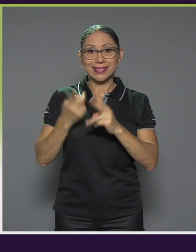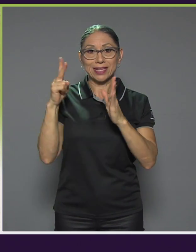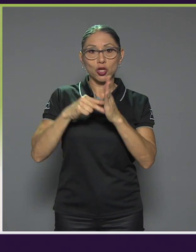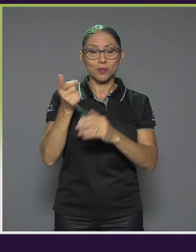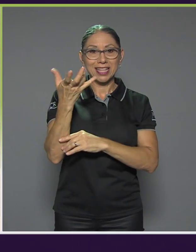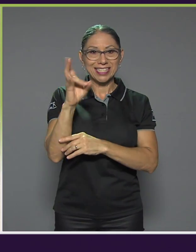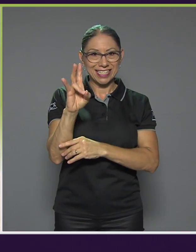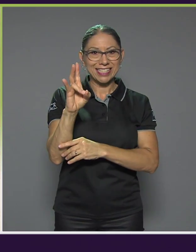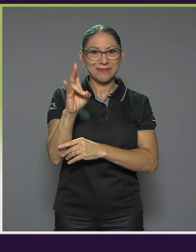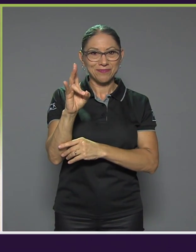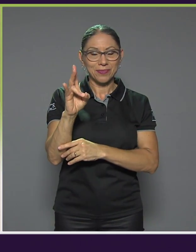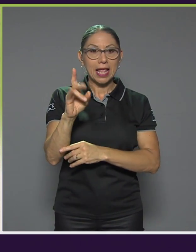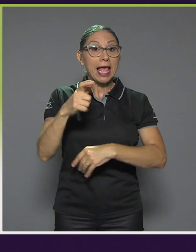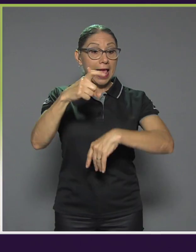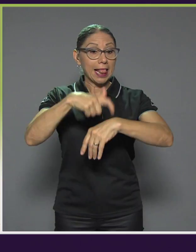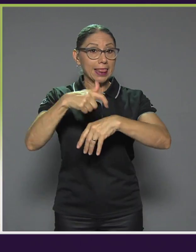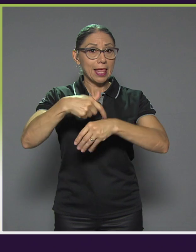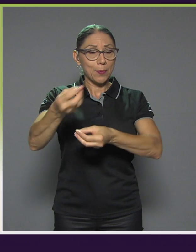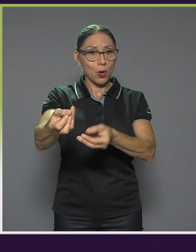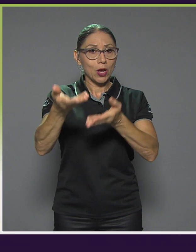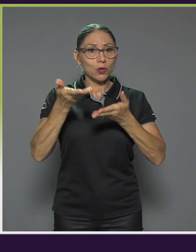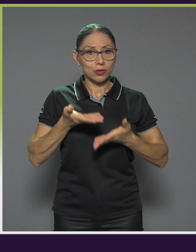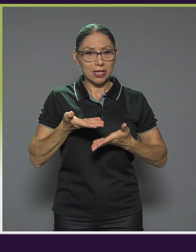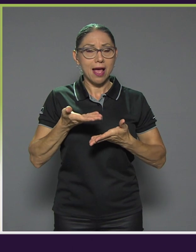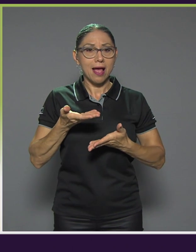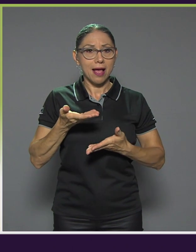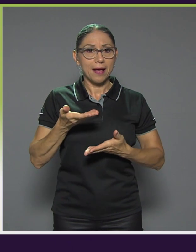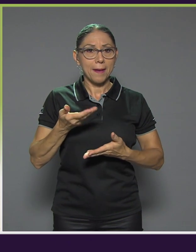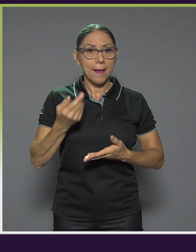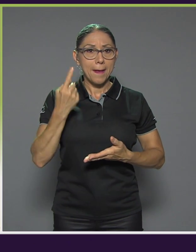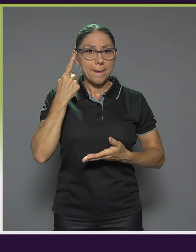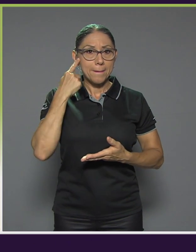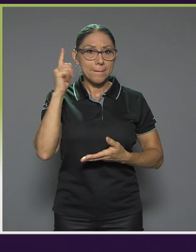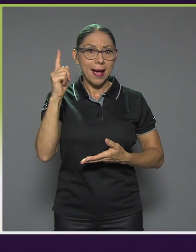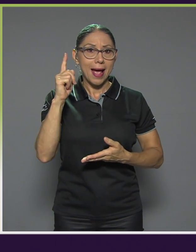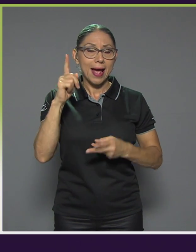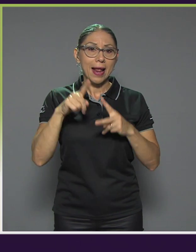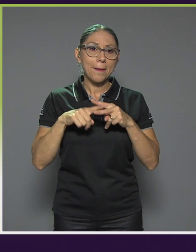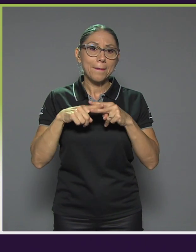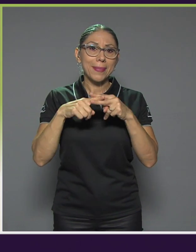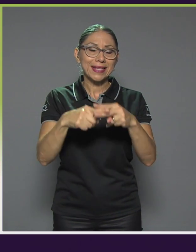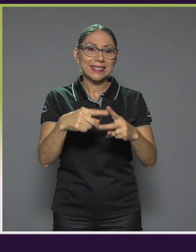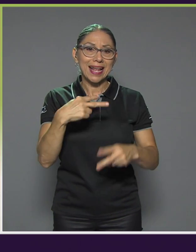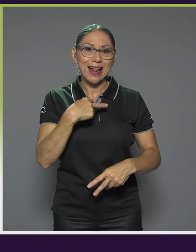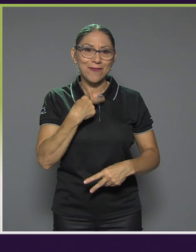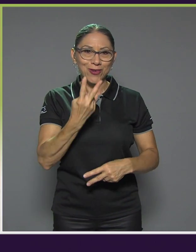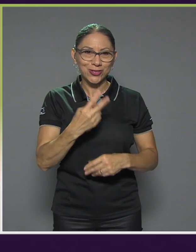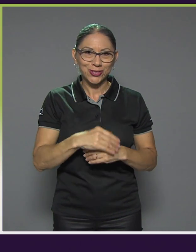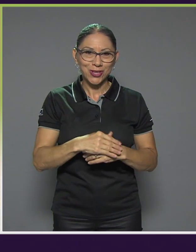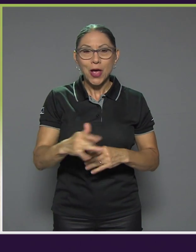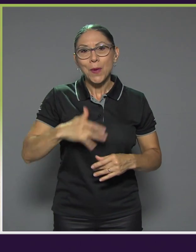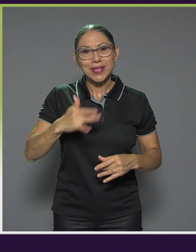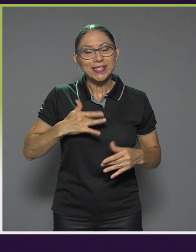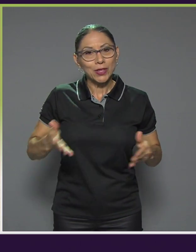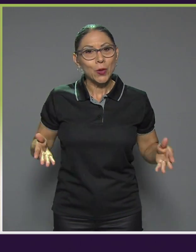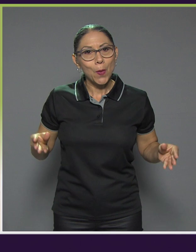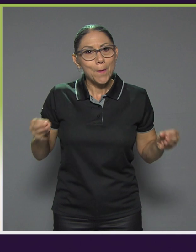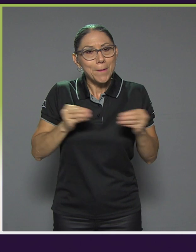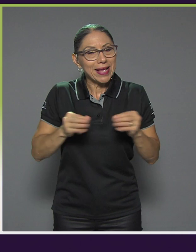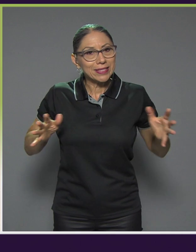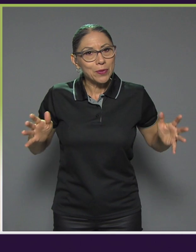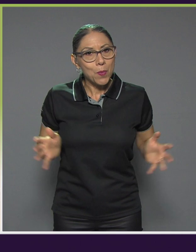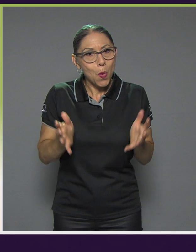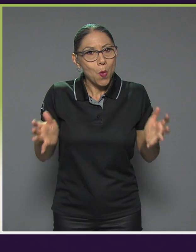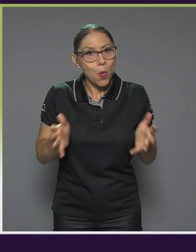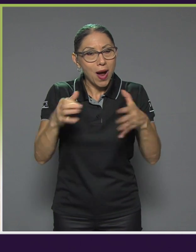el tiempo que nos dan para hasta la voz me siento más motivada haciéndolo